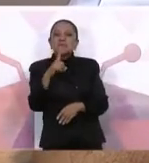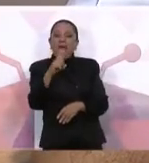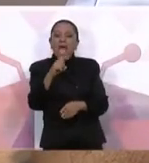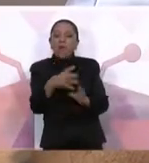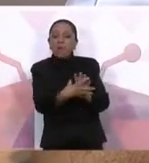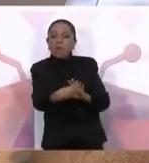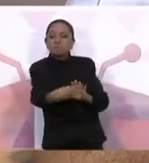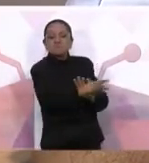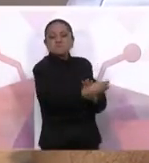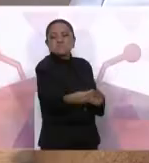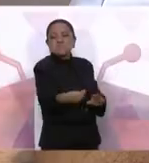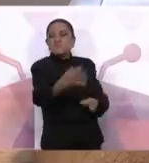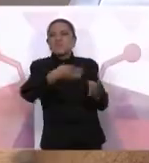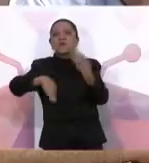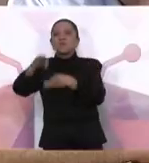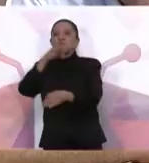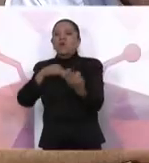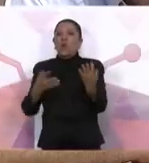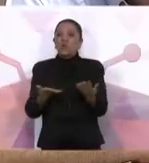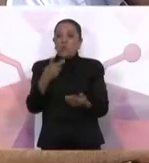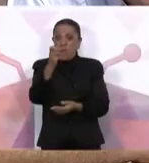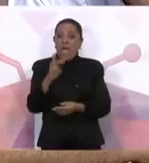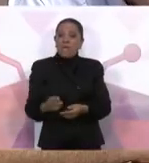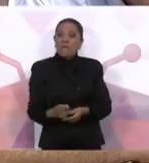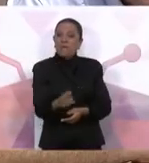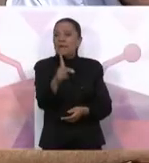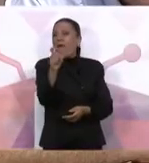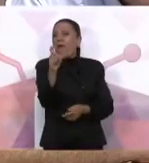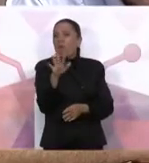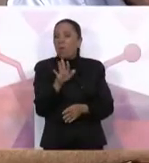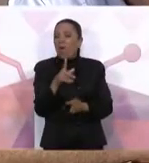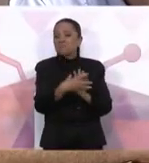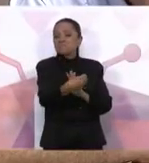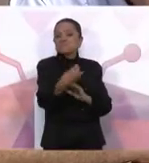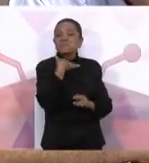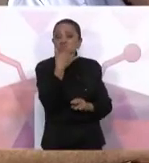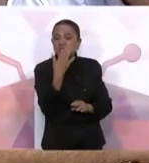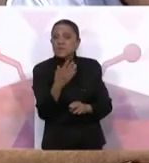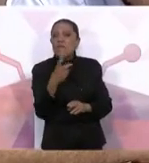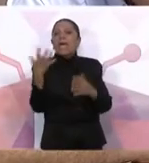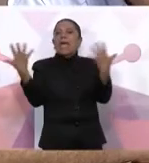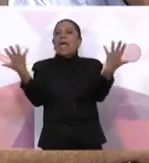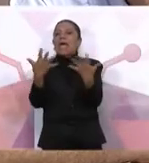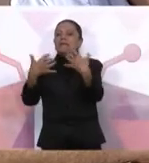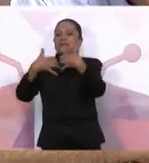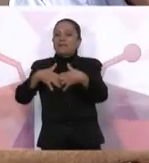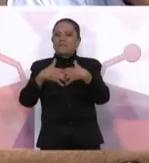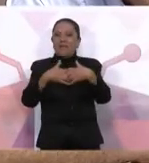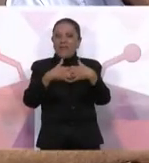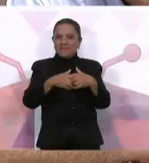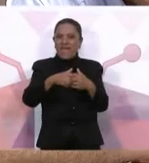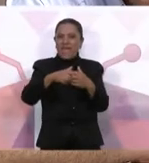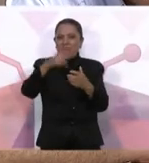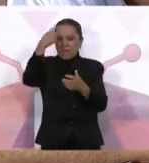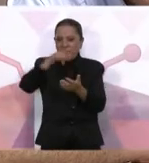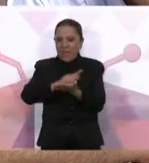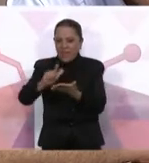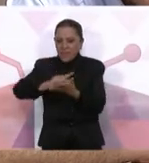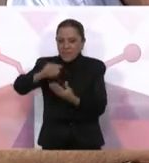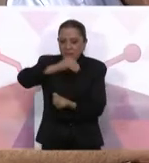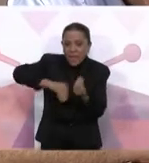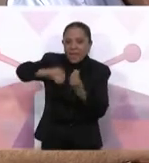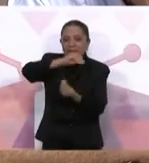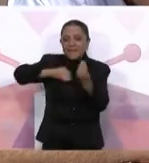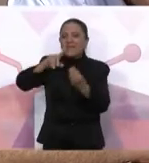esa agua transita construir las plantas tratadoras de agua para qué esta agua sea